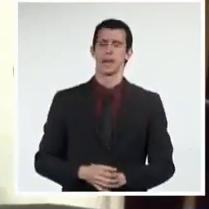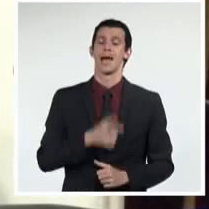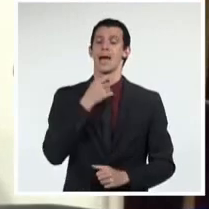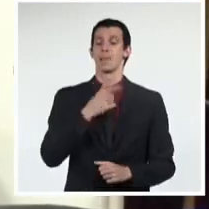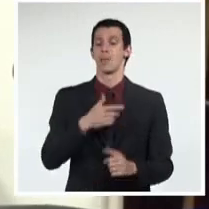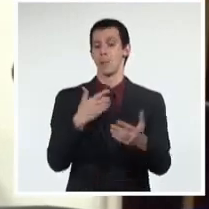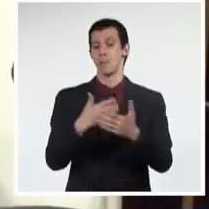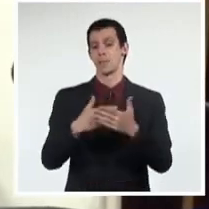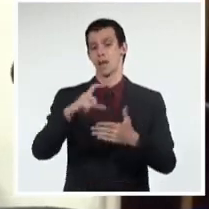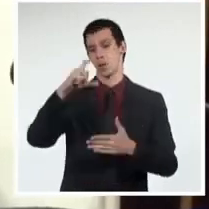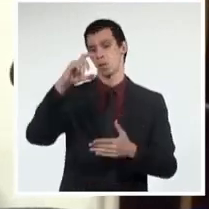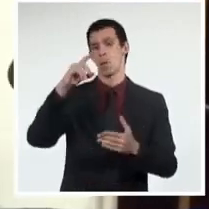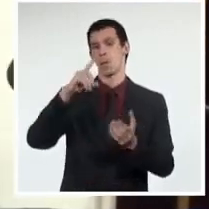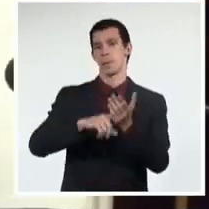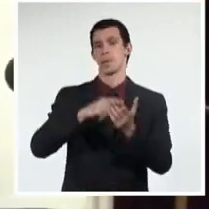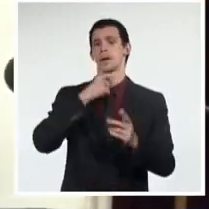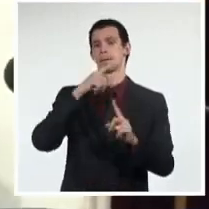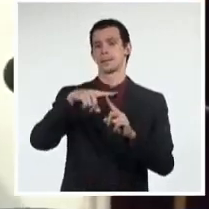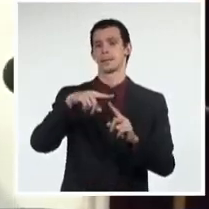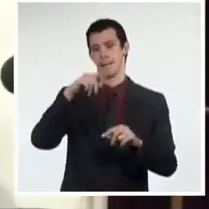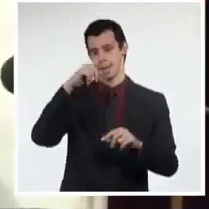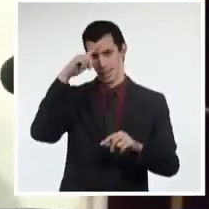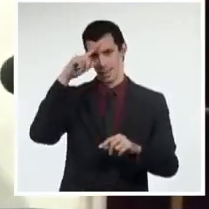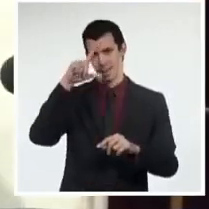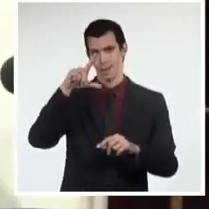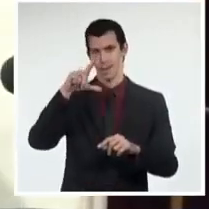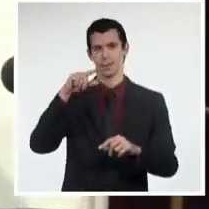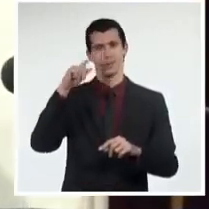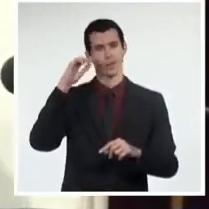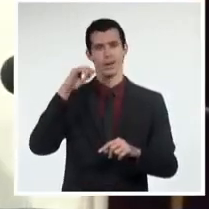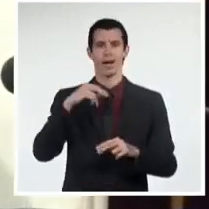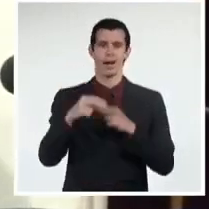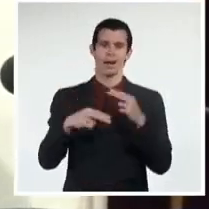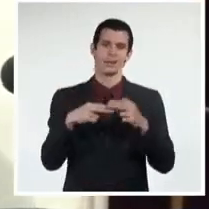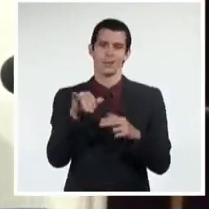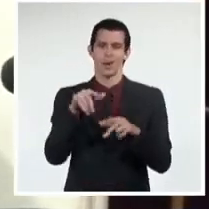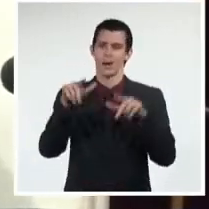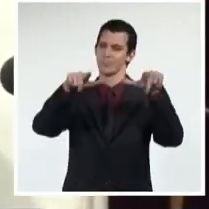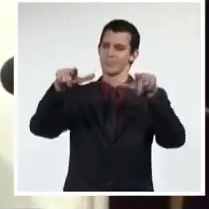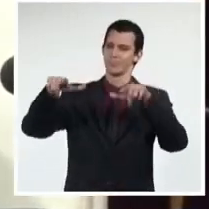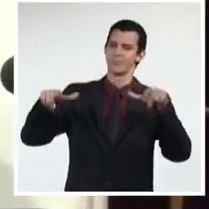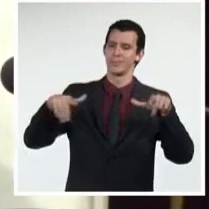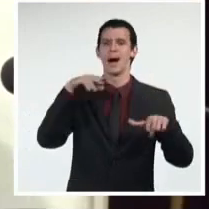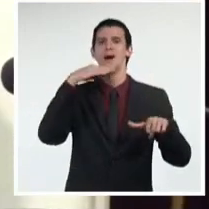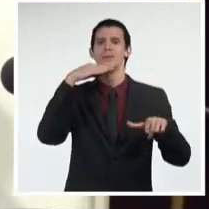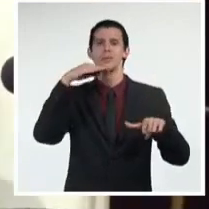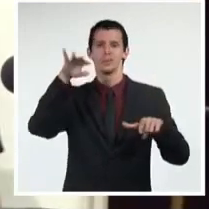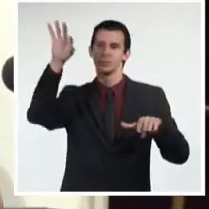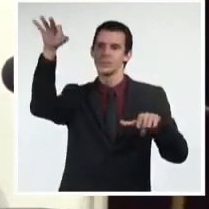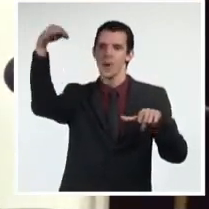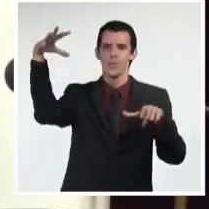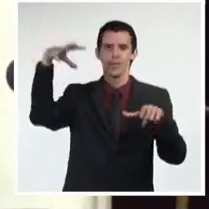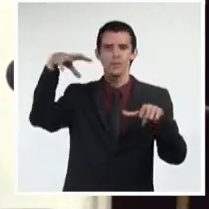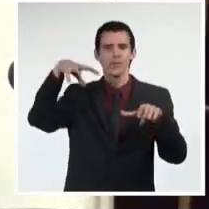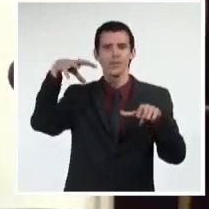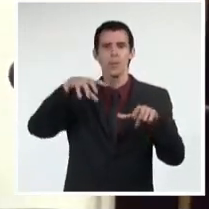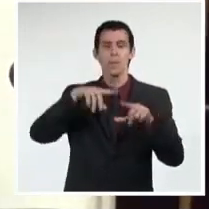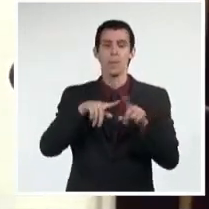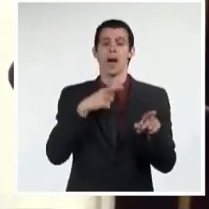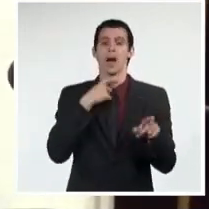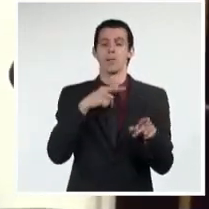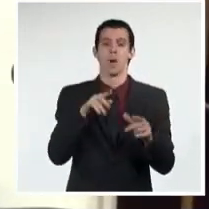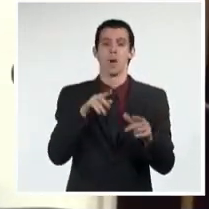esos paneles solares, realmente ahí las escuelas, ni la computación, ni la televisión, y son análisis que hemos hecho en determinados